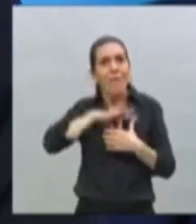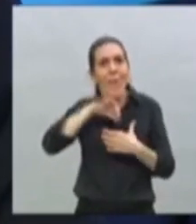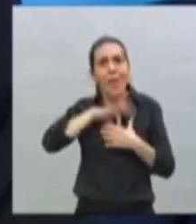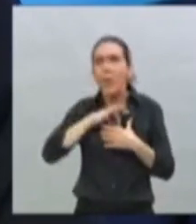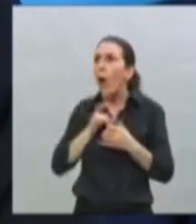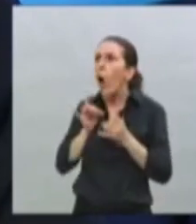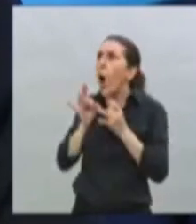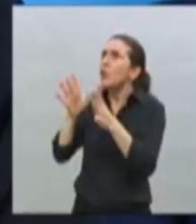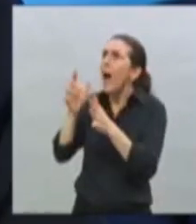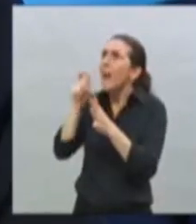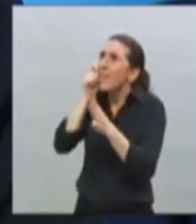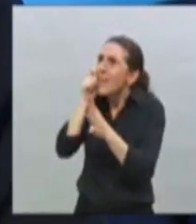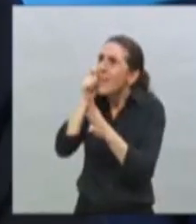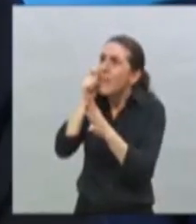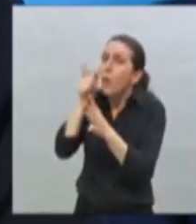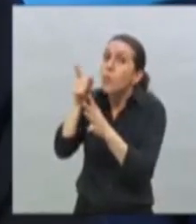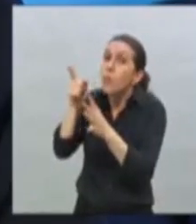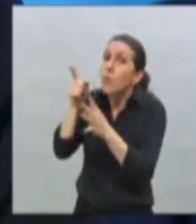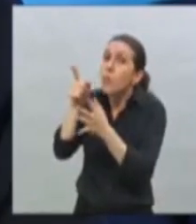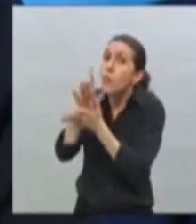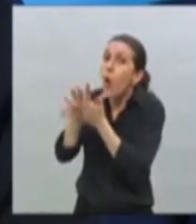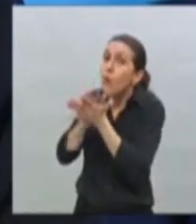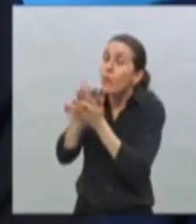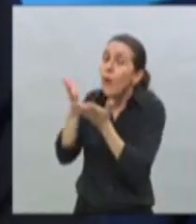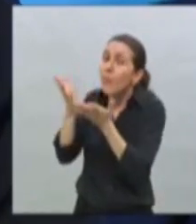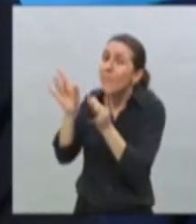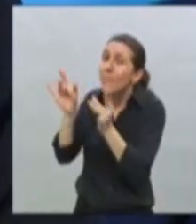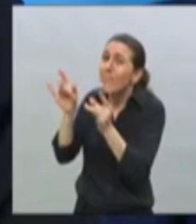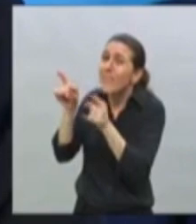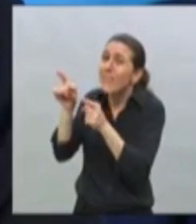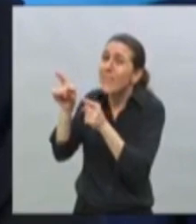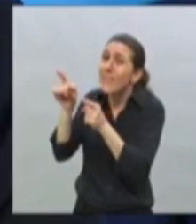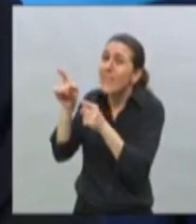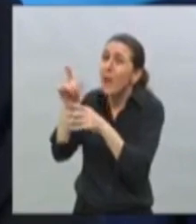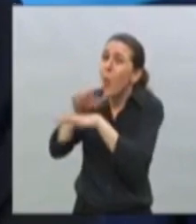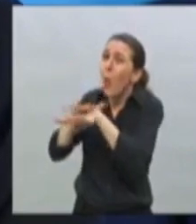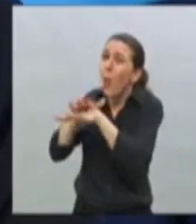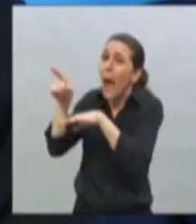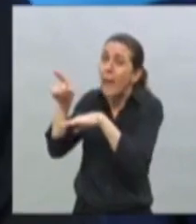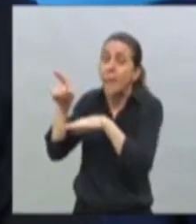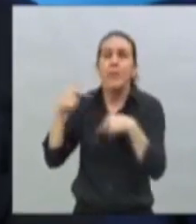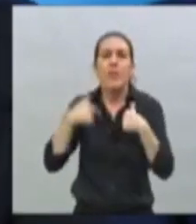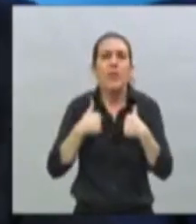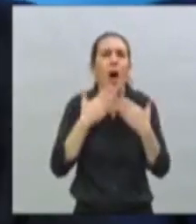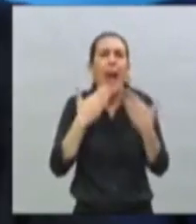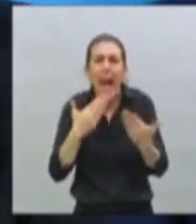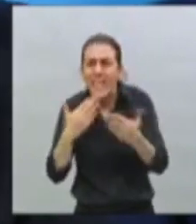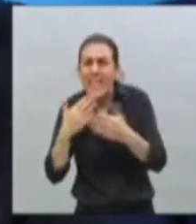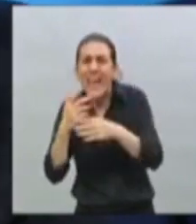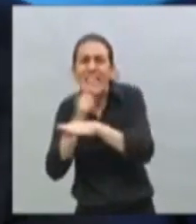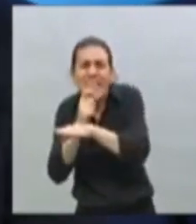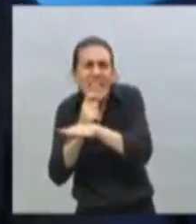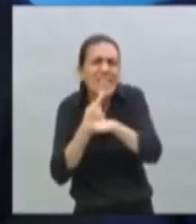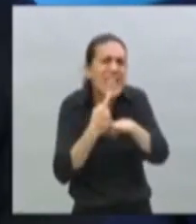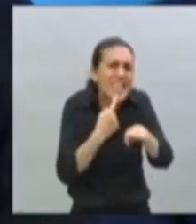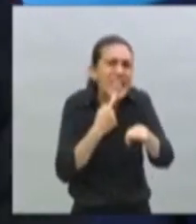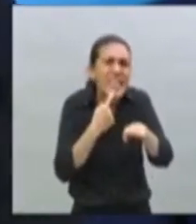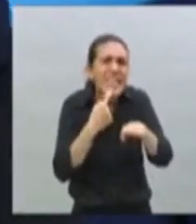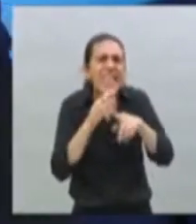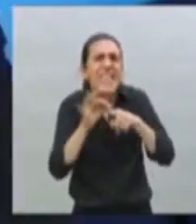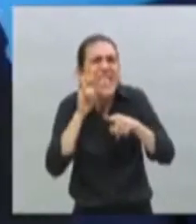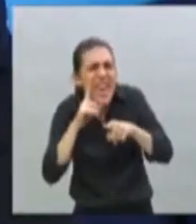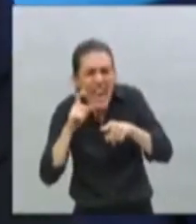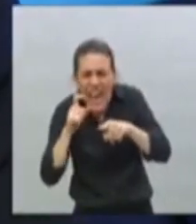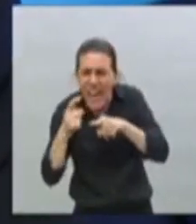que el problema es mucho más difícil de resolver. Yo les agradezco a cada chico, a cada chica, a cada chique que en su casa se quedó todo este